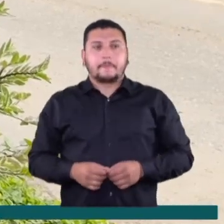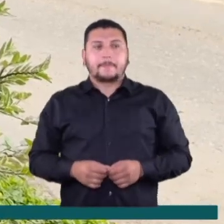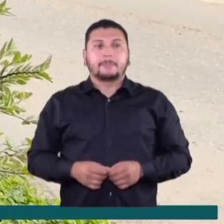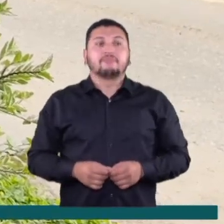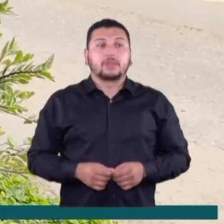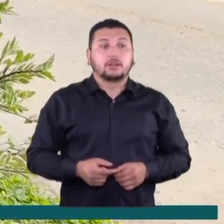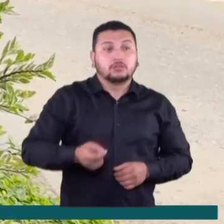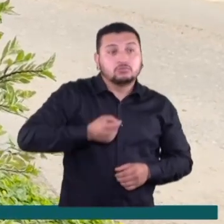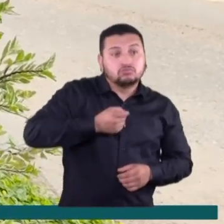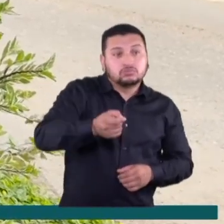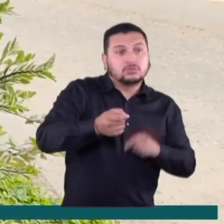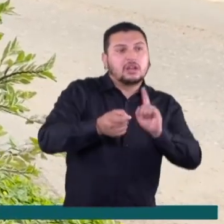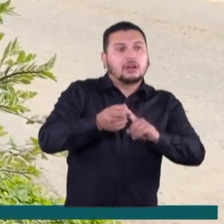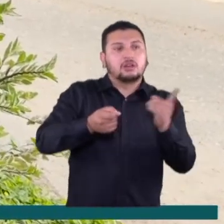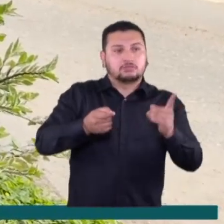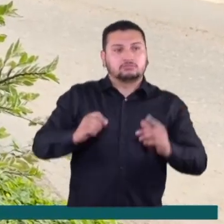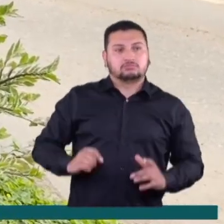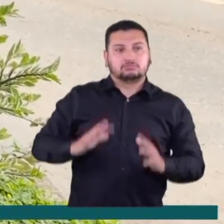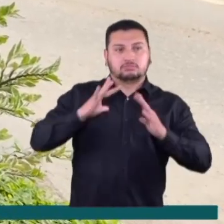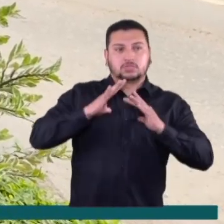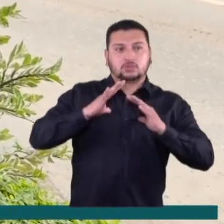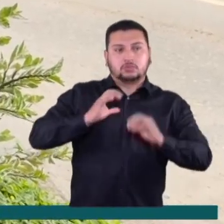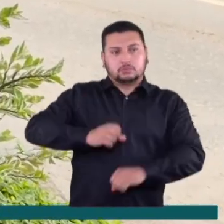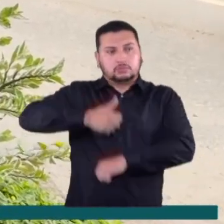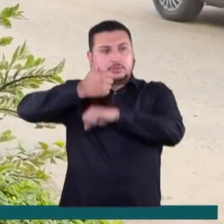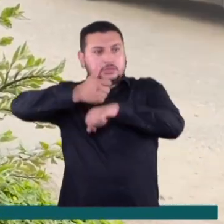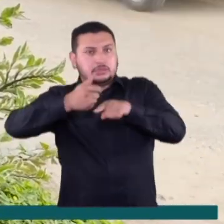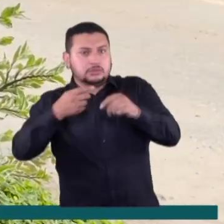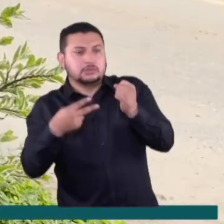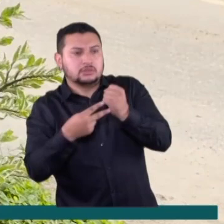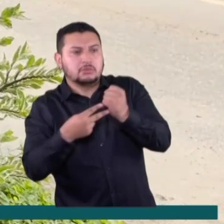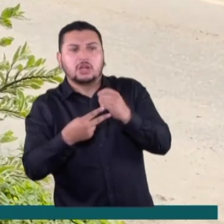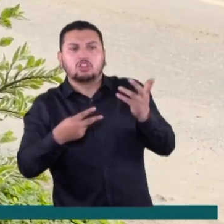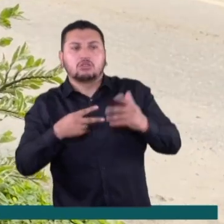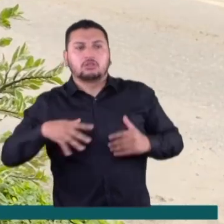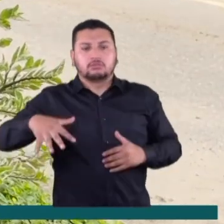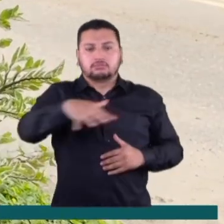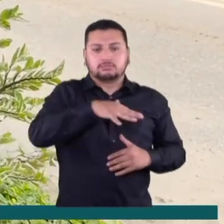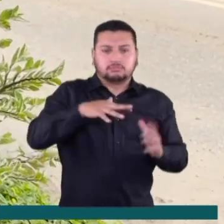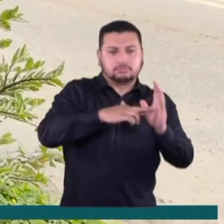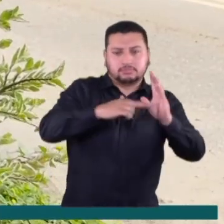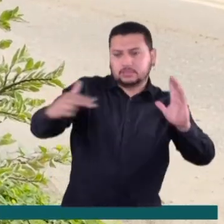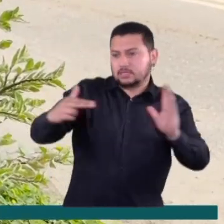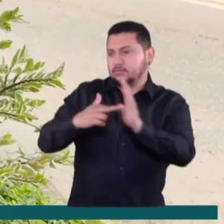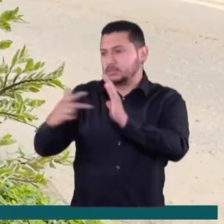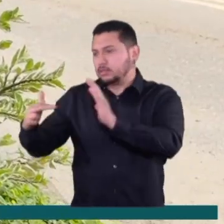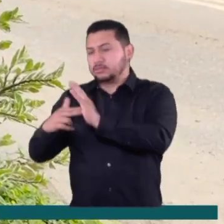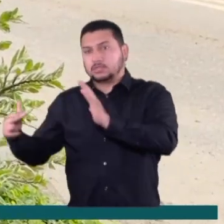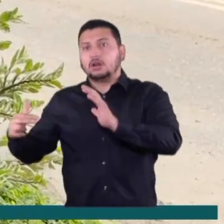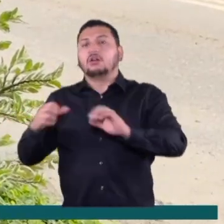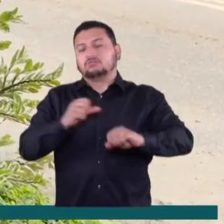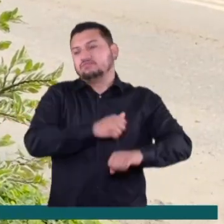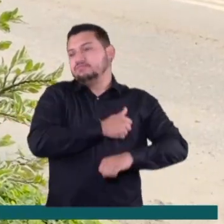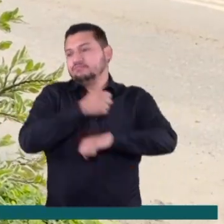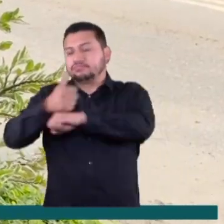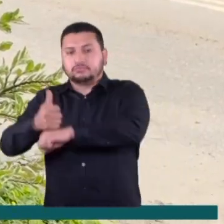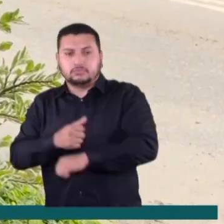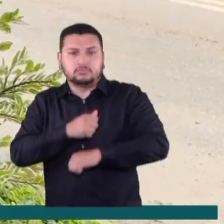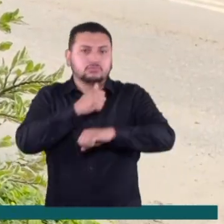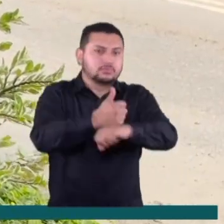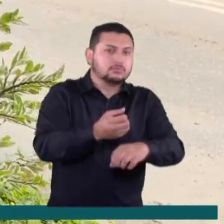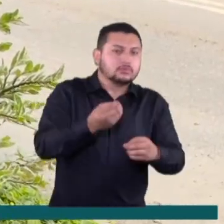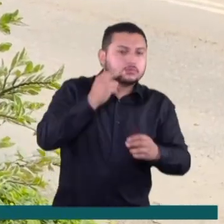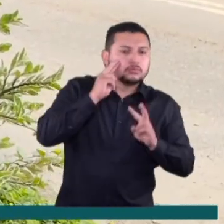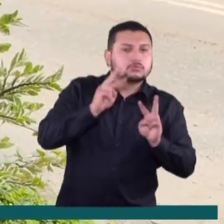De cara a la temporada vacacional, las autoridades en Neiva hacen operativos en sitios con piscina para establecer y hasta sancionar si no cumplen con